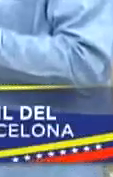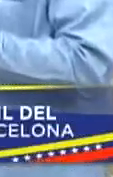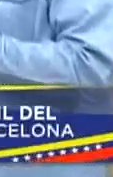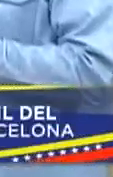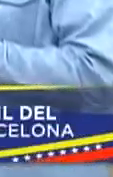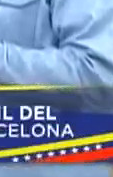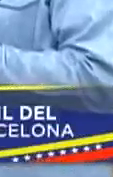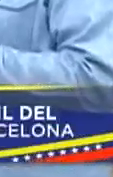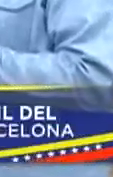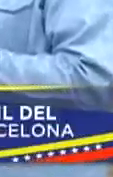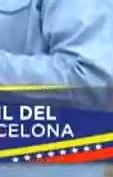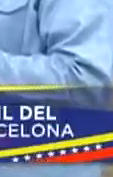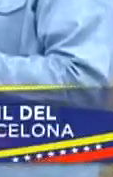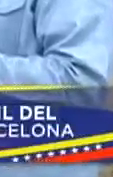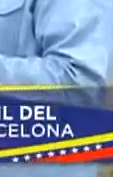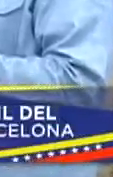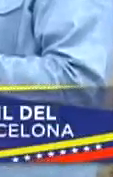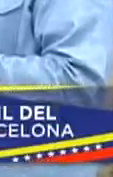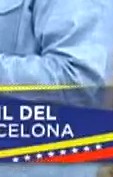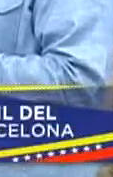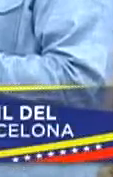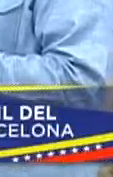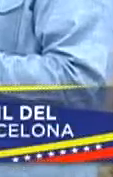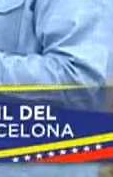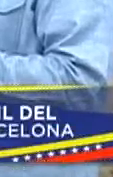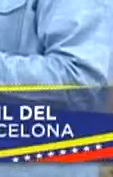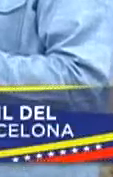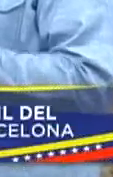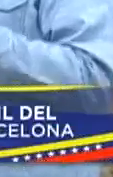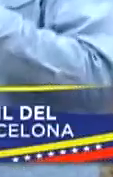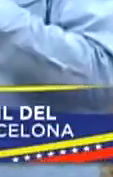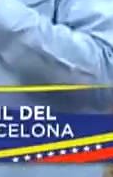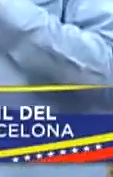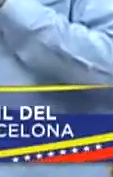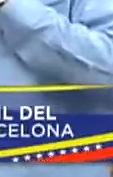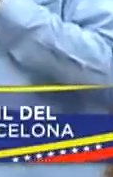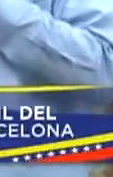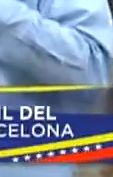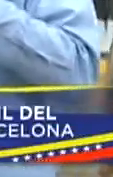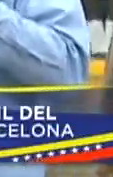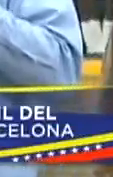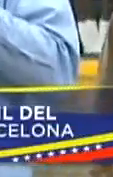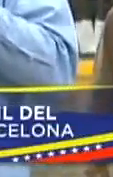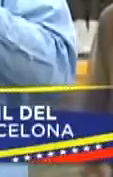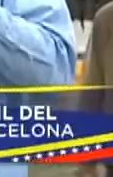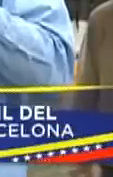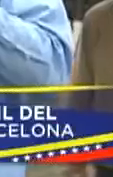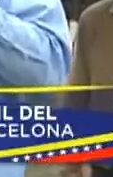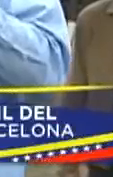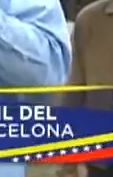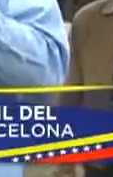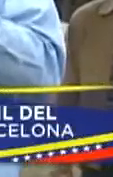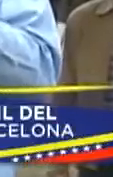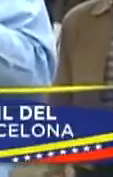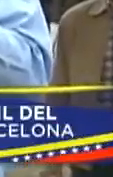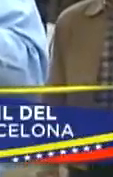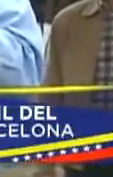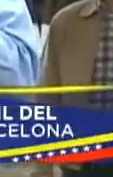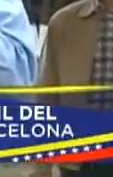zona norte del estado Anzoátegui, y de nuestro país. Tienen las ideas claras. Yo me imaginé